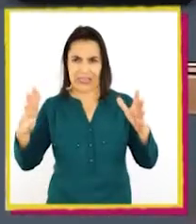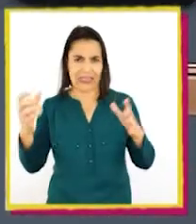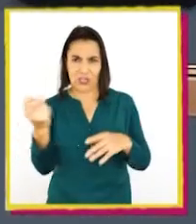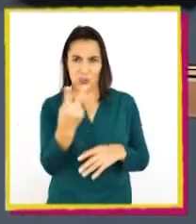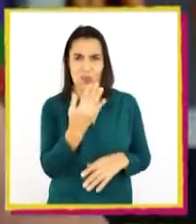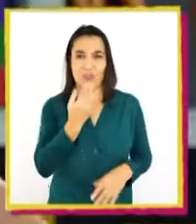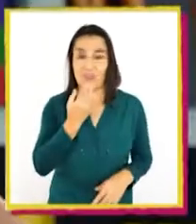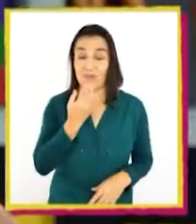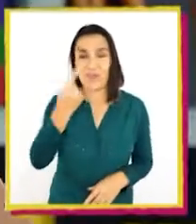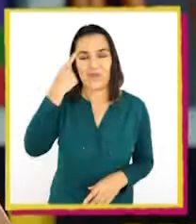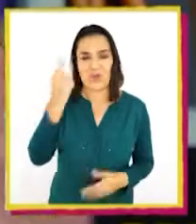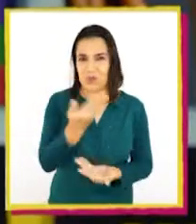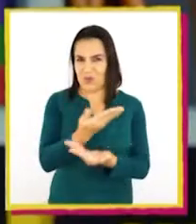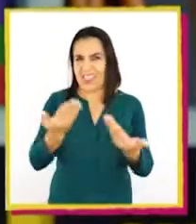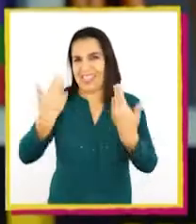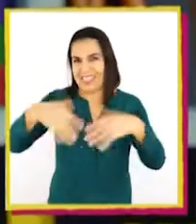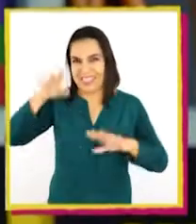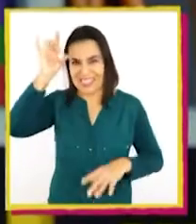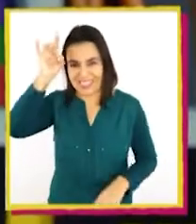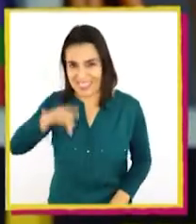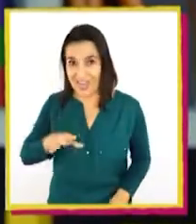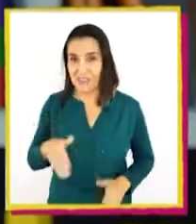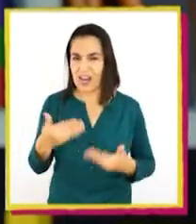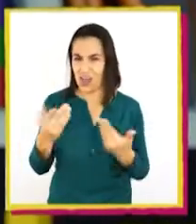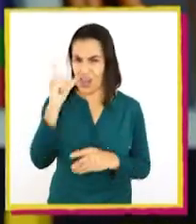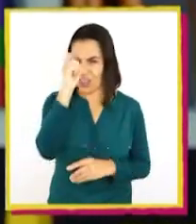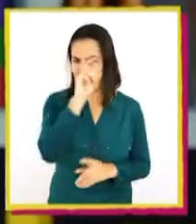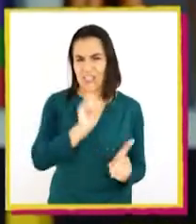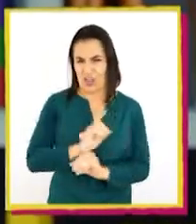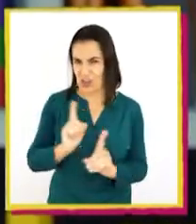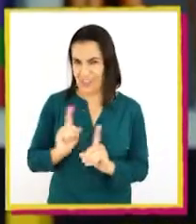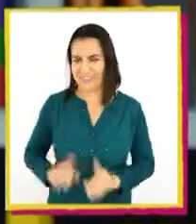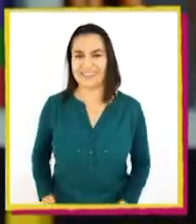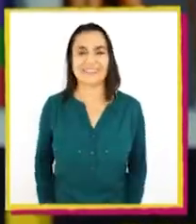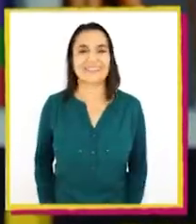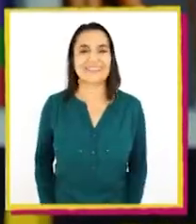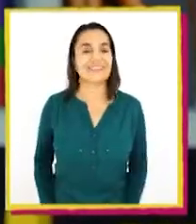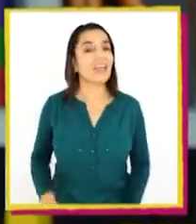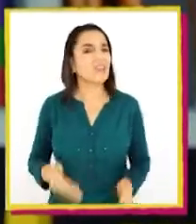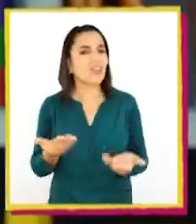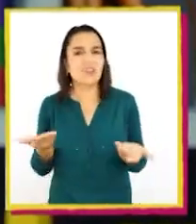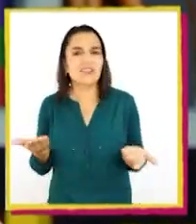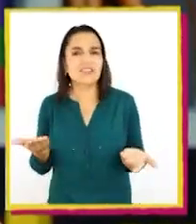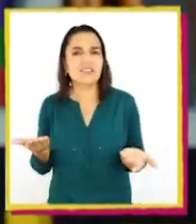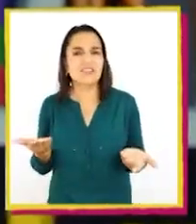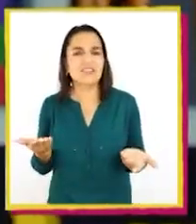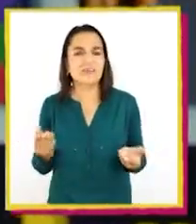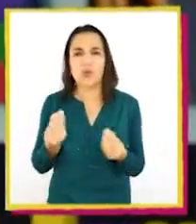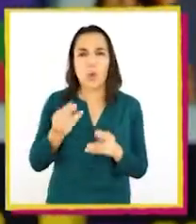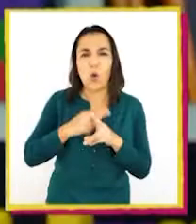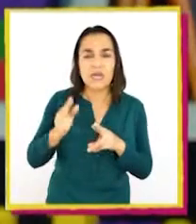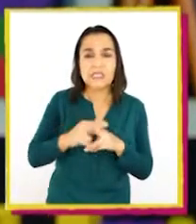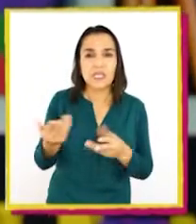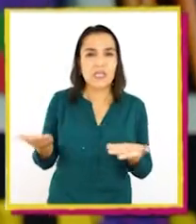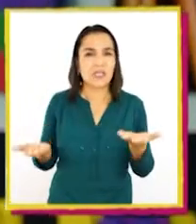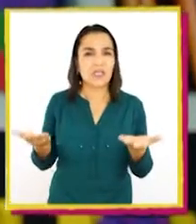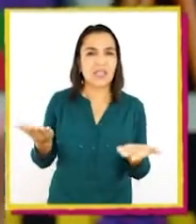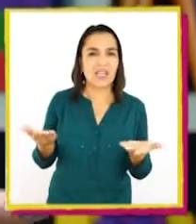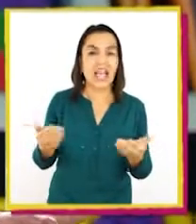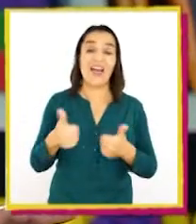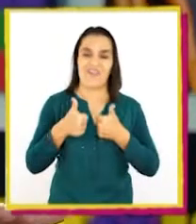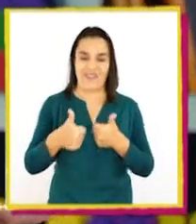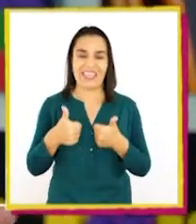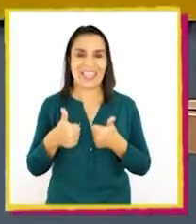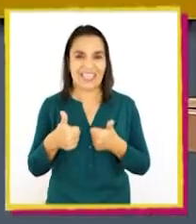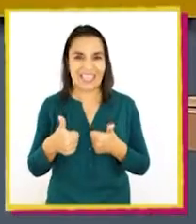también! Pero ustedes ya aprendieron, así que esta vez no les costará nada. Entonces, ¿qué tenemos que hacer?